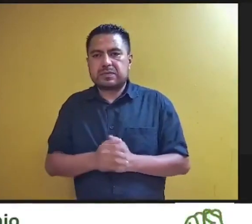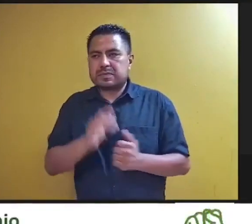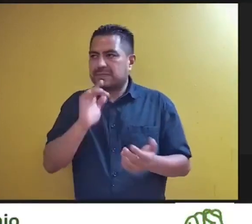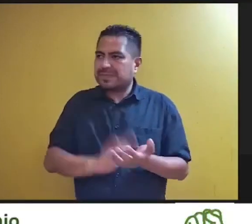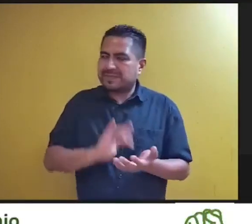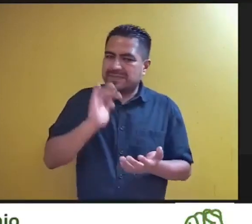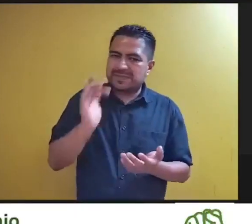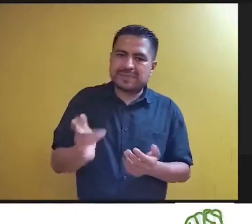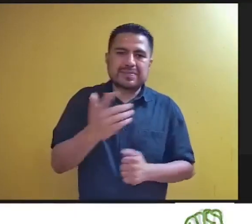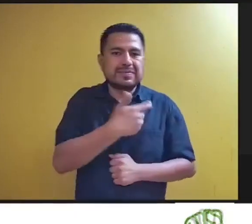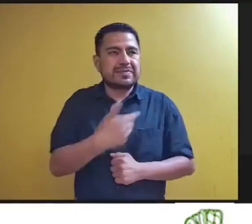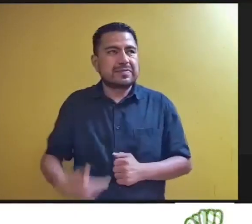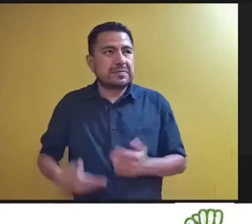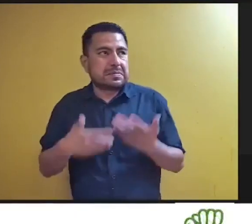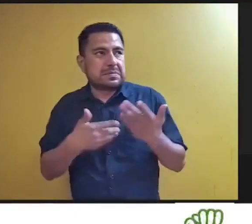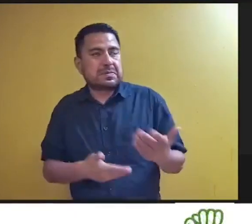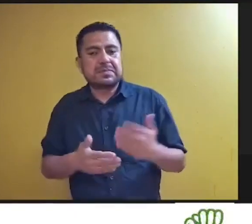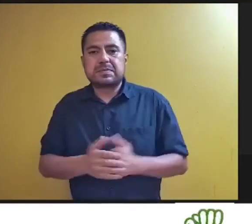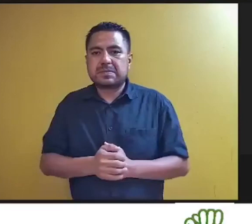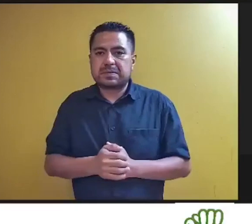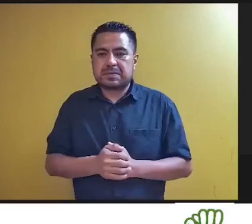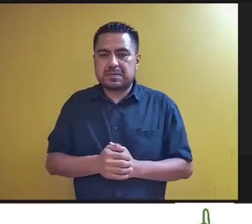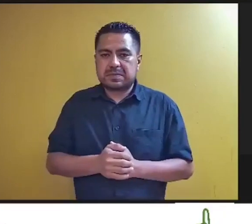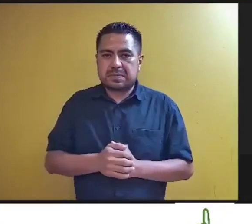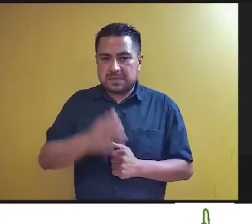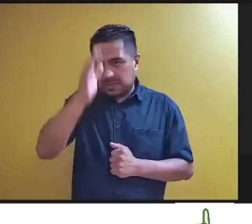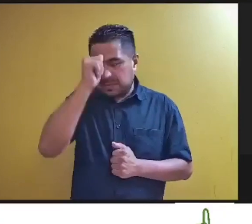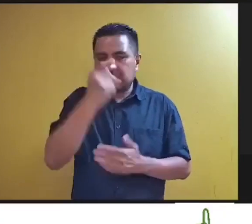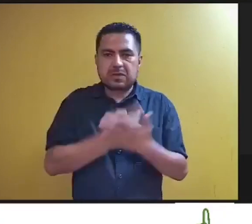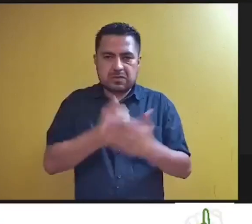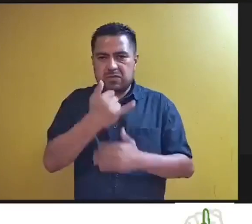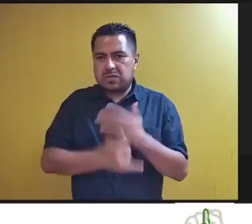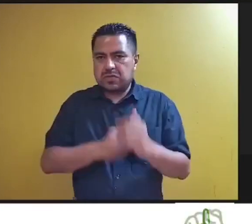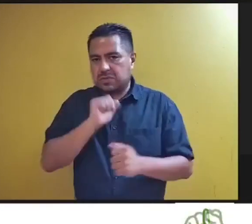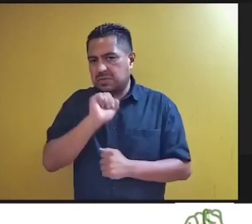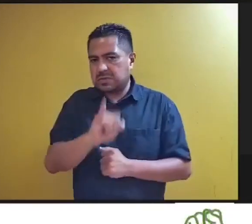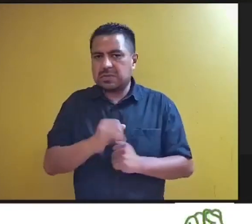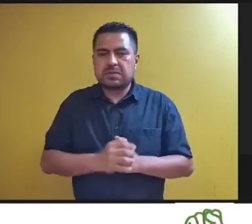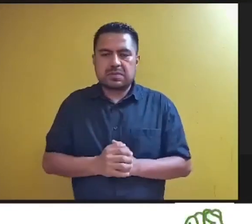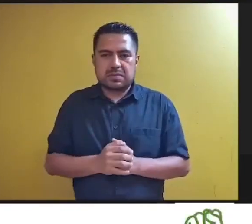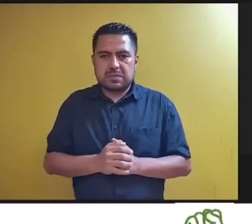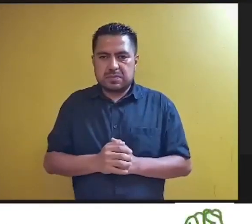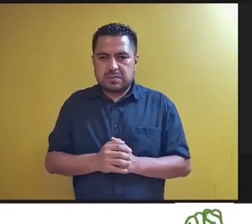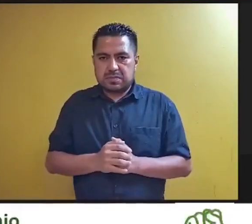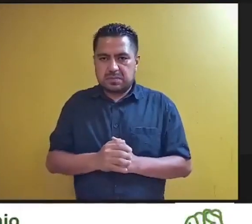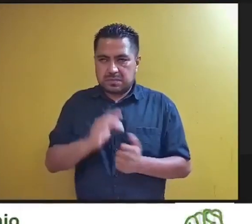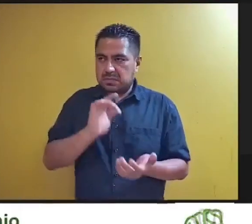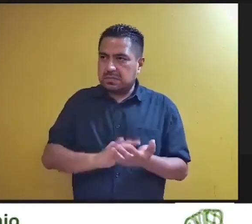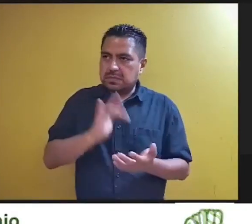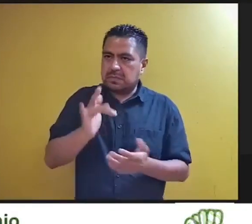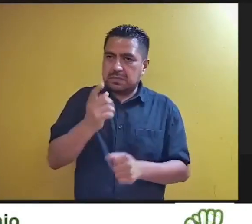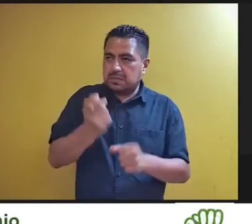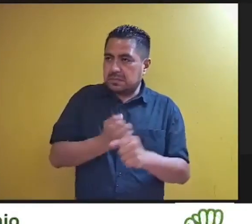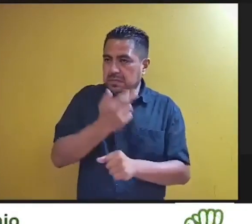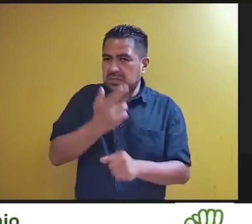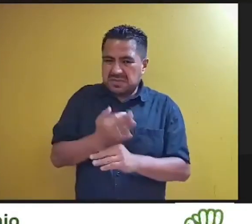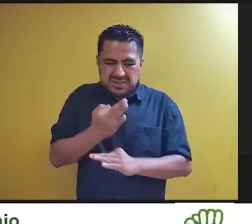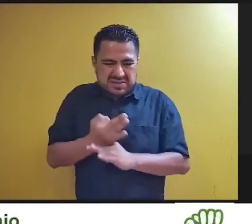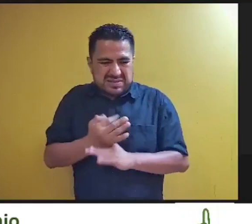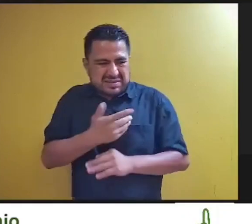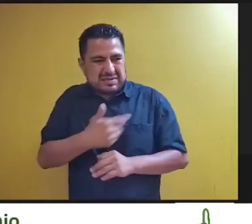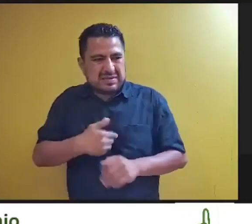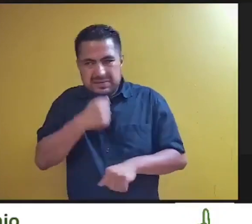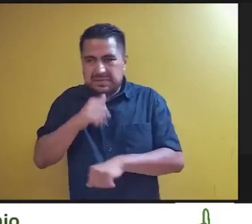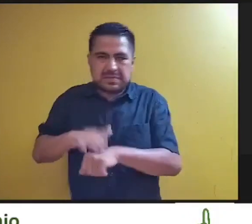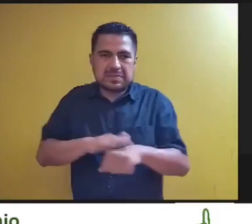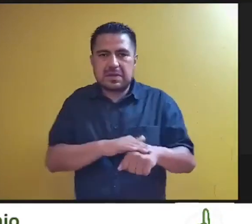Gracias, magistrada. Magistrada Evelyn Rodríguez Chinol. A favor del proyecto. Gracias, magistrada. Magistrada presidenta, magistradas,